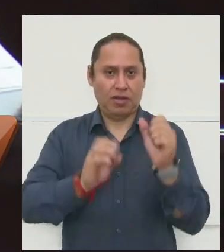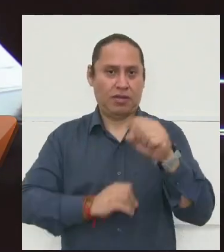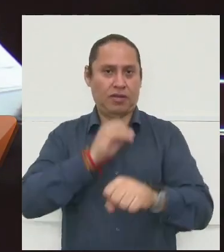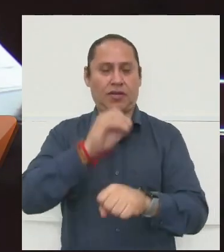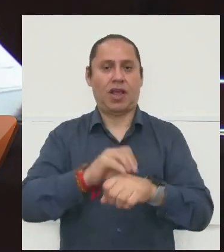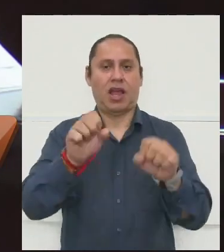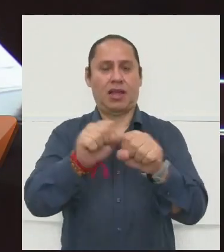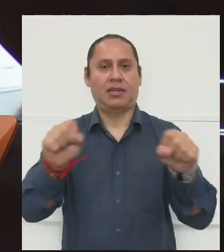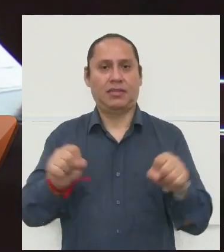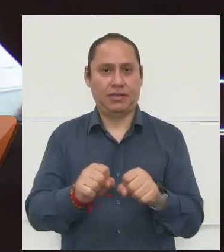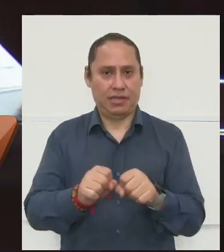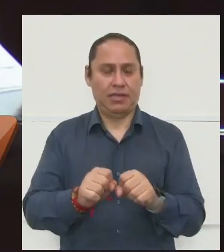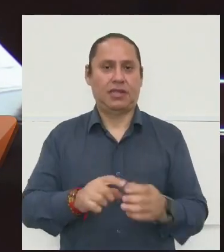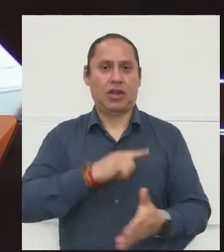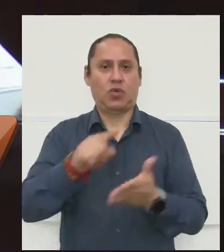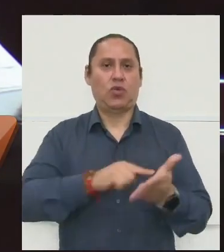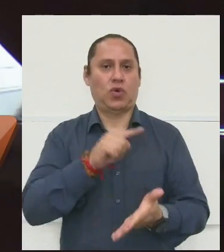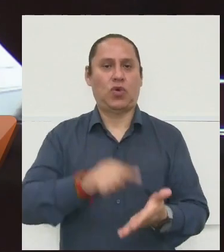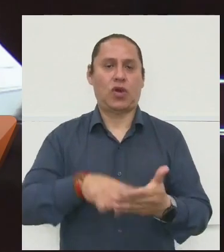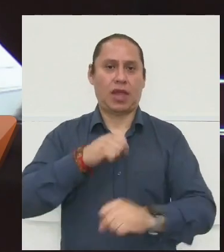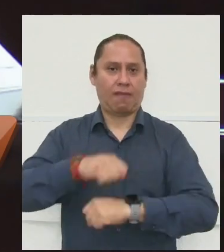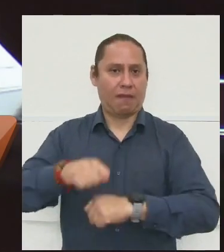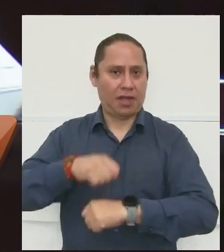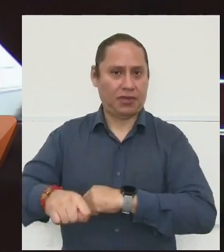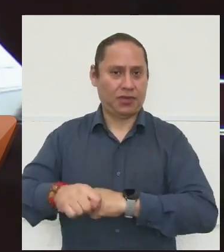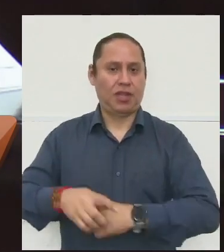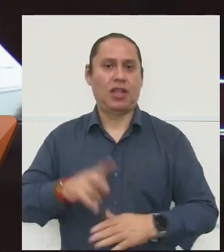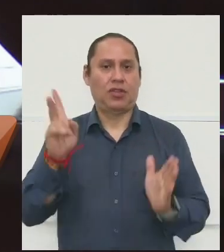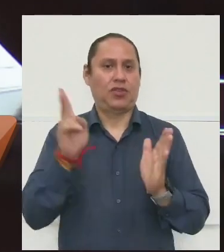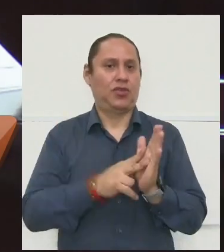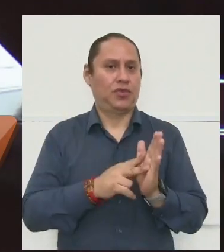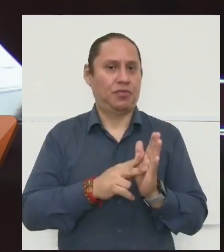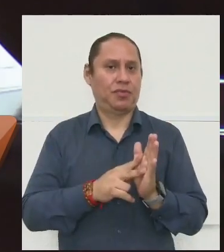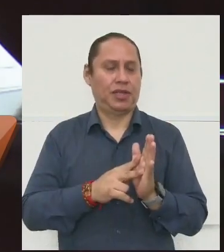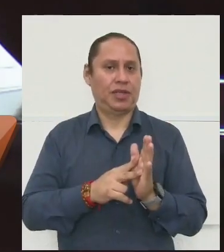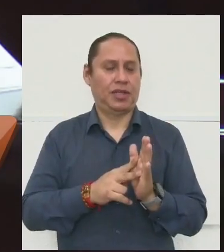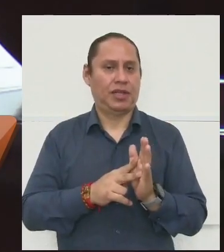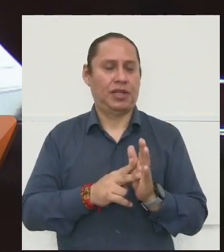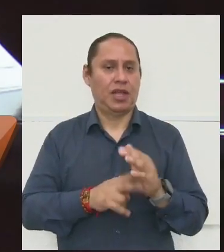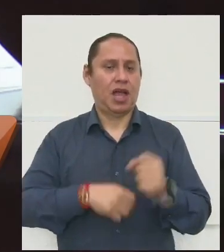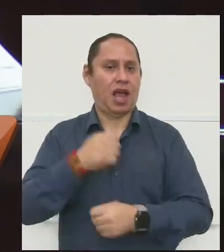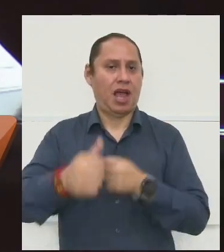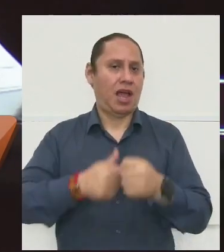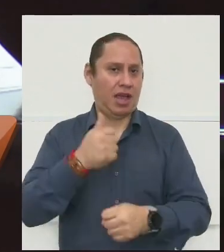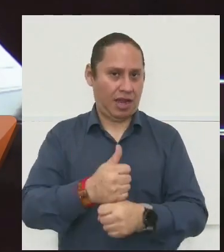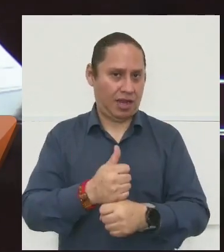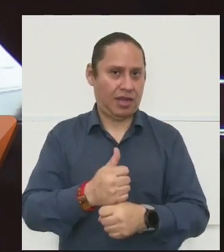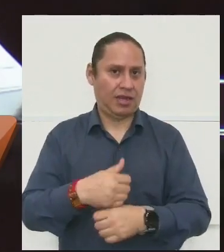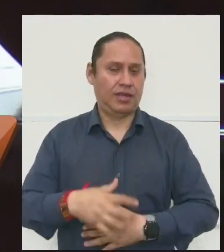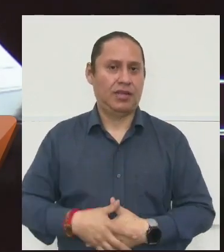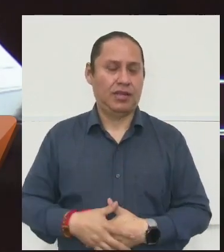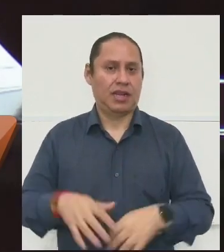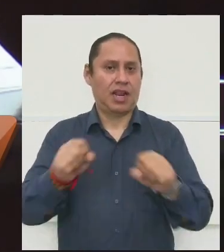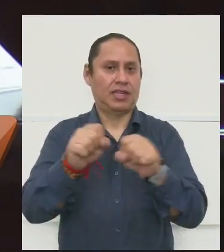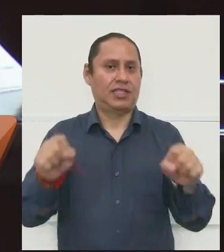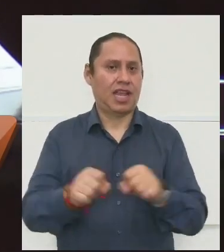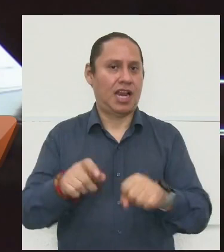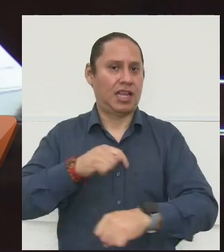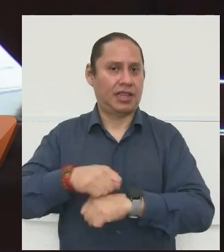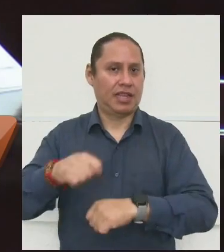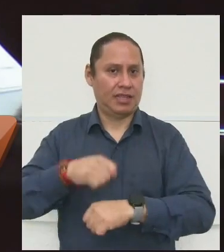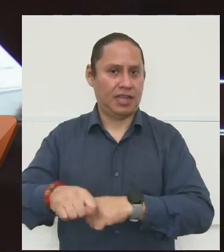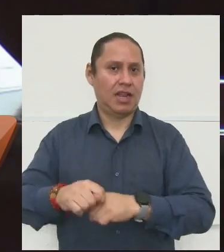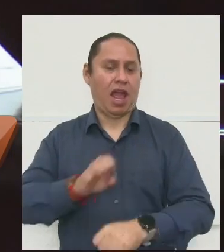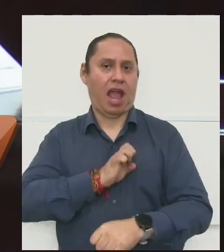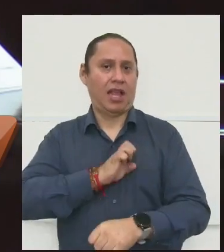la sala Civil del Distrito judicial de Tapachula 2000 año en en que las salas de Tapachula